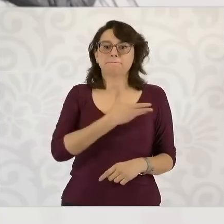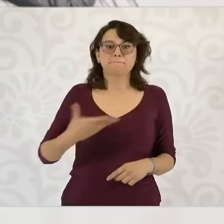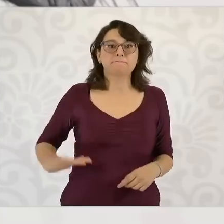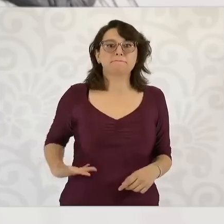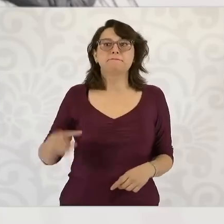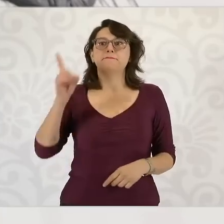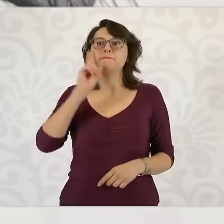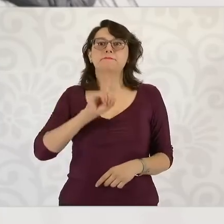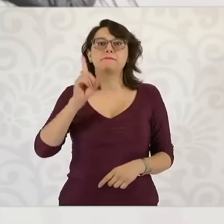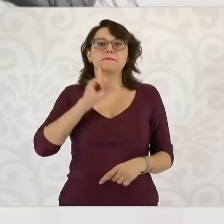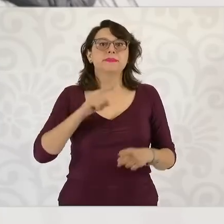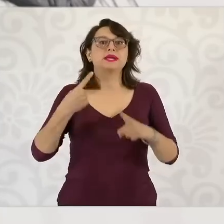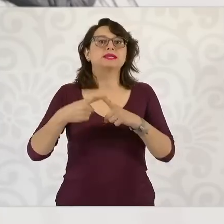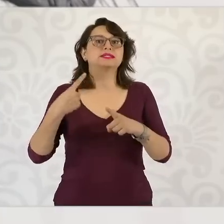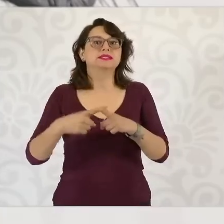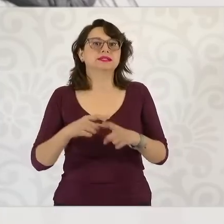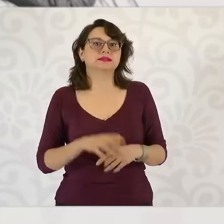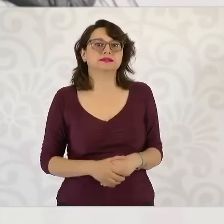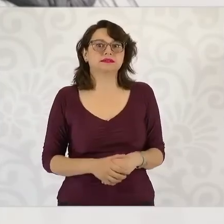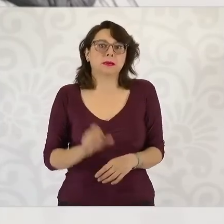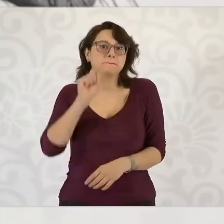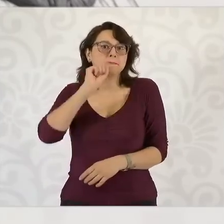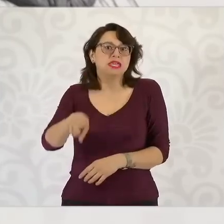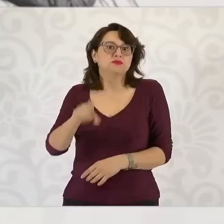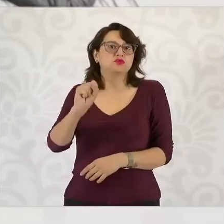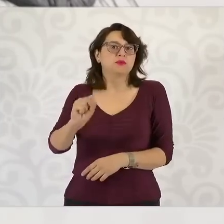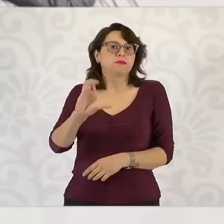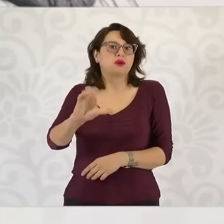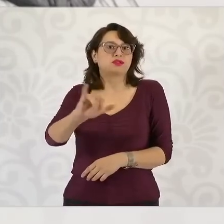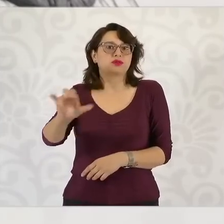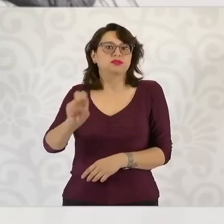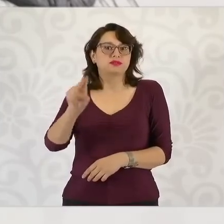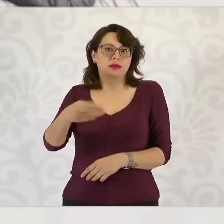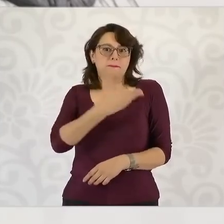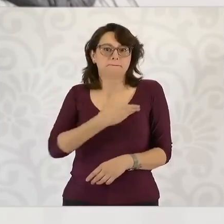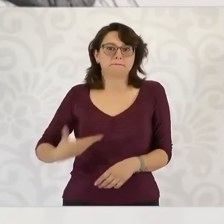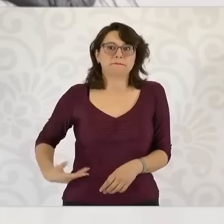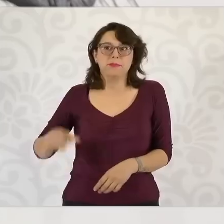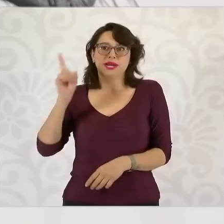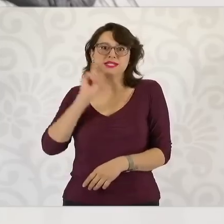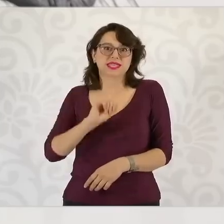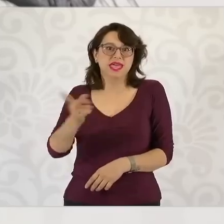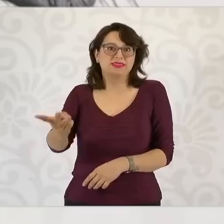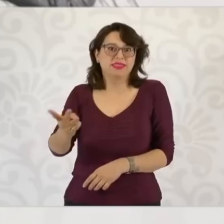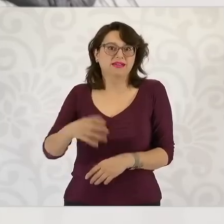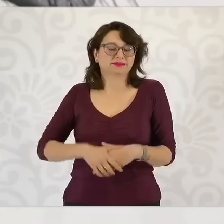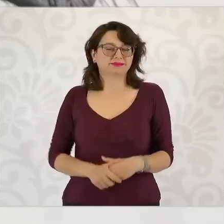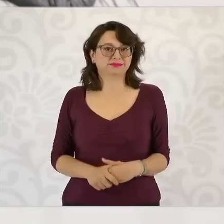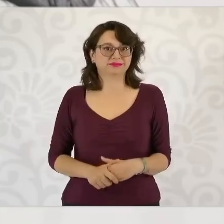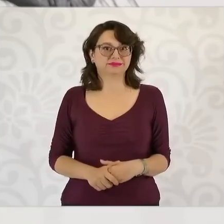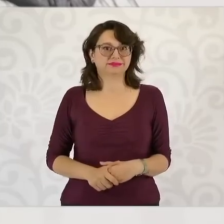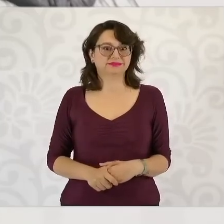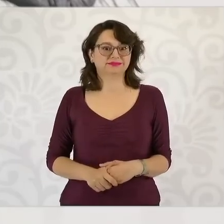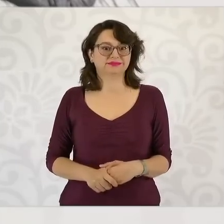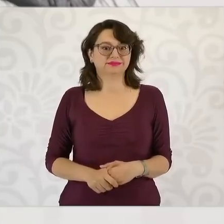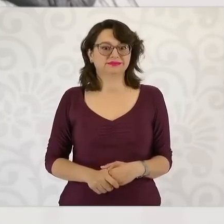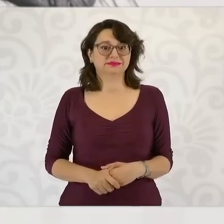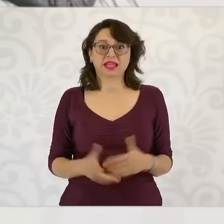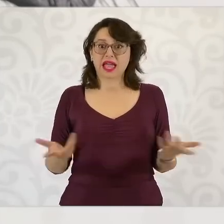La presidenta de la Suprema Corte o los presidentes previos, es la